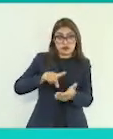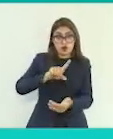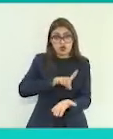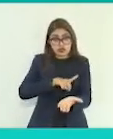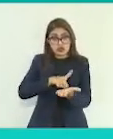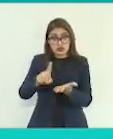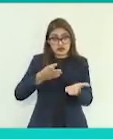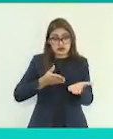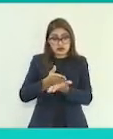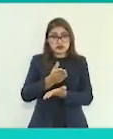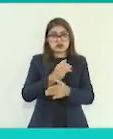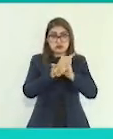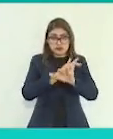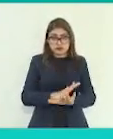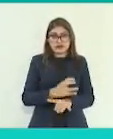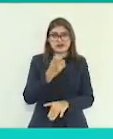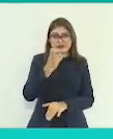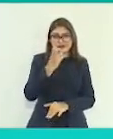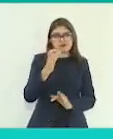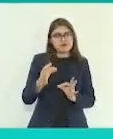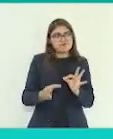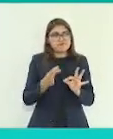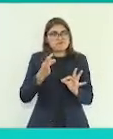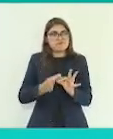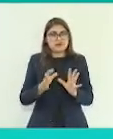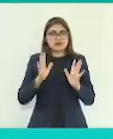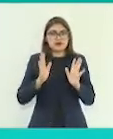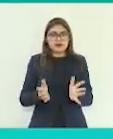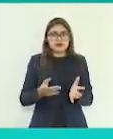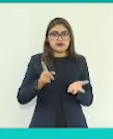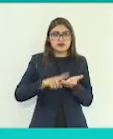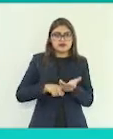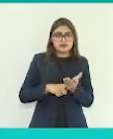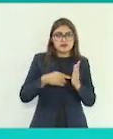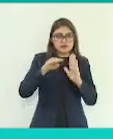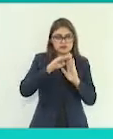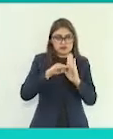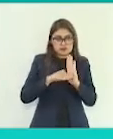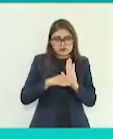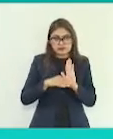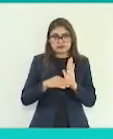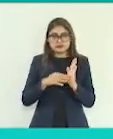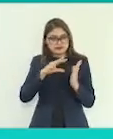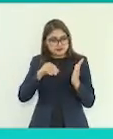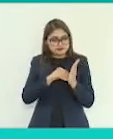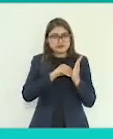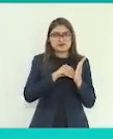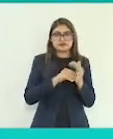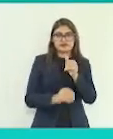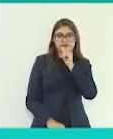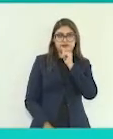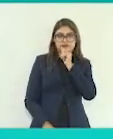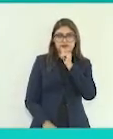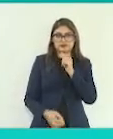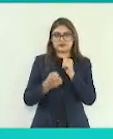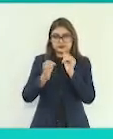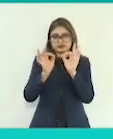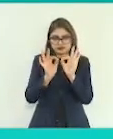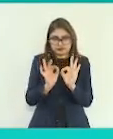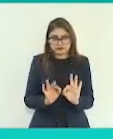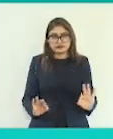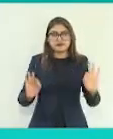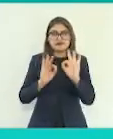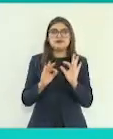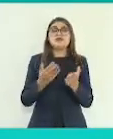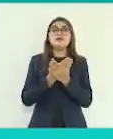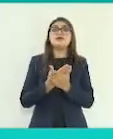logra, digamos, posicionar en la agenda de la sociedad en general. De ahí la relevancia y la importancia de que hoy